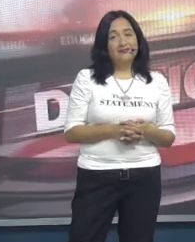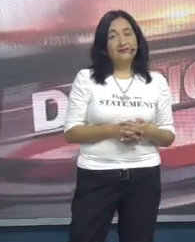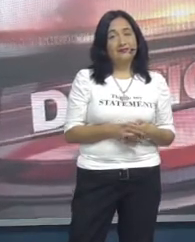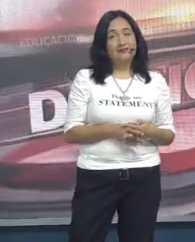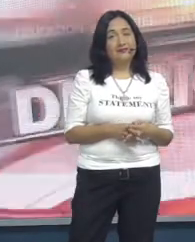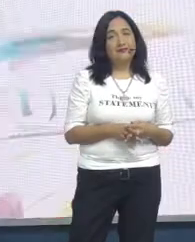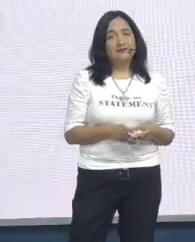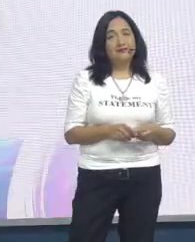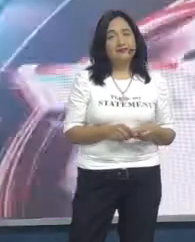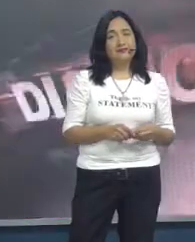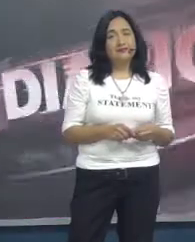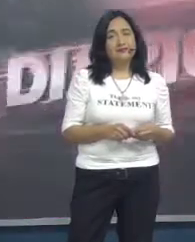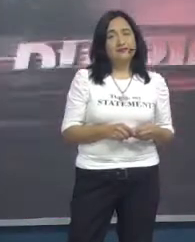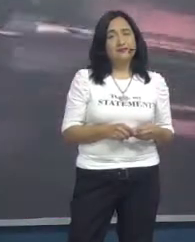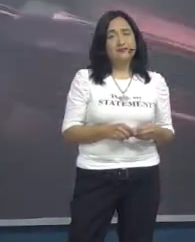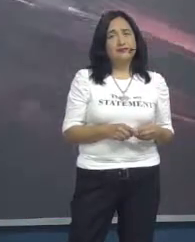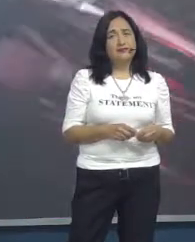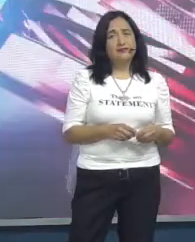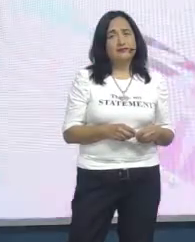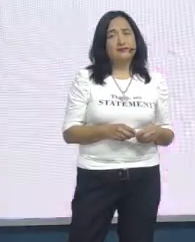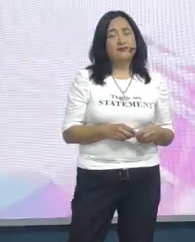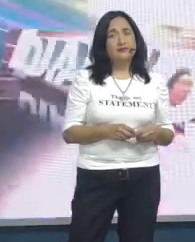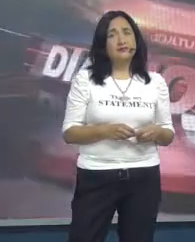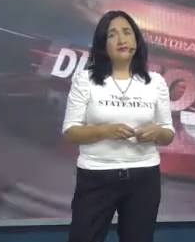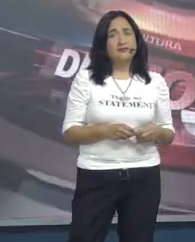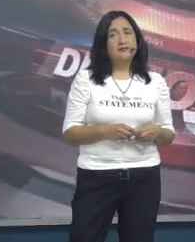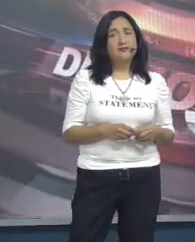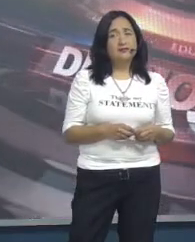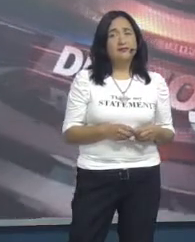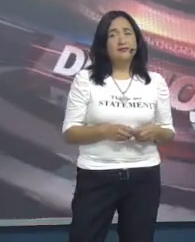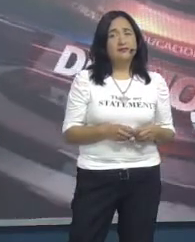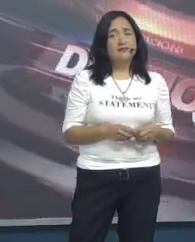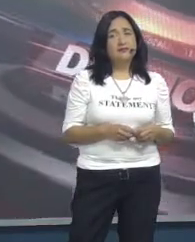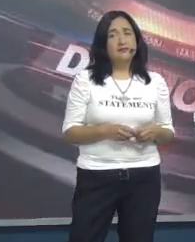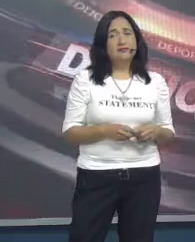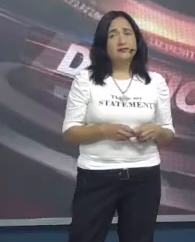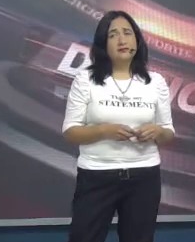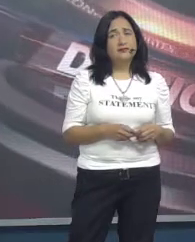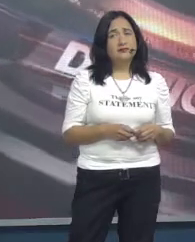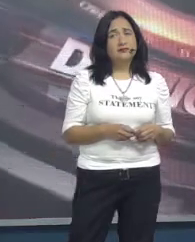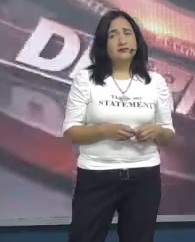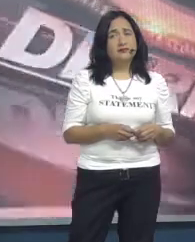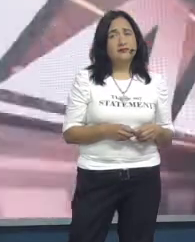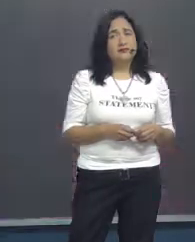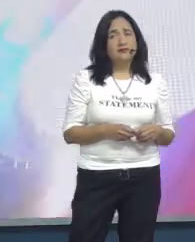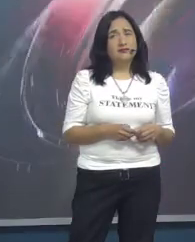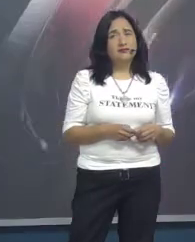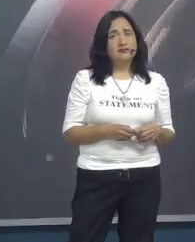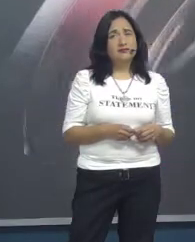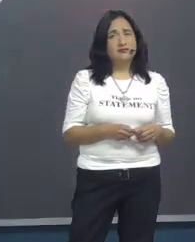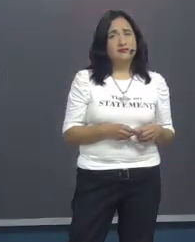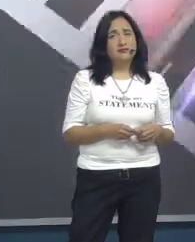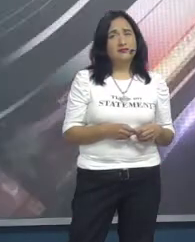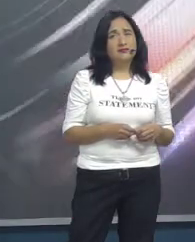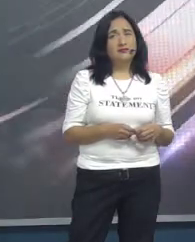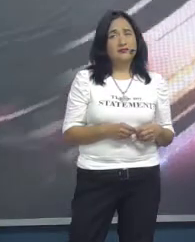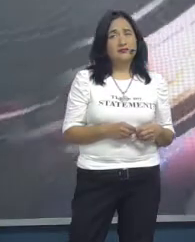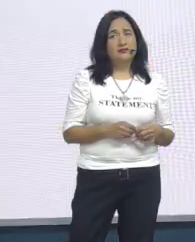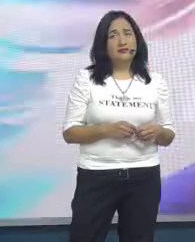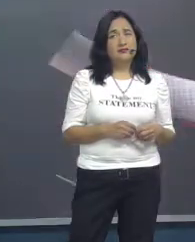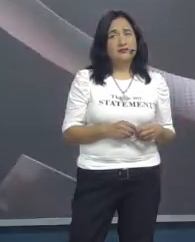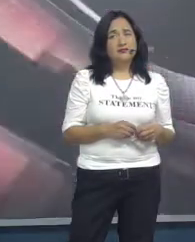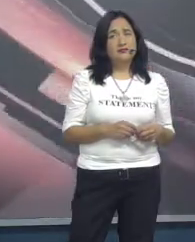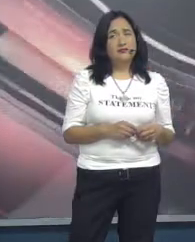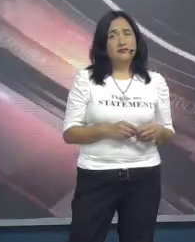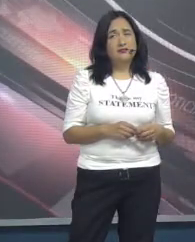el reempadronamiento de todo el departamento, porque uh-huh. No tiene sentido, porque el sorteo va a ser para barrios